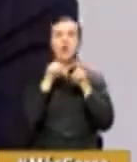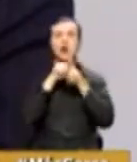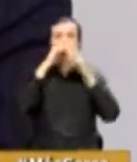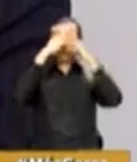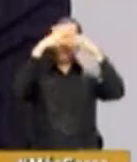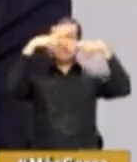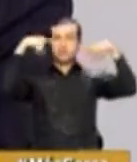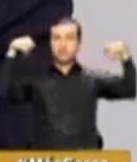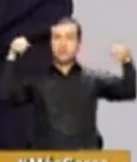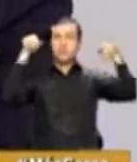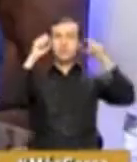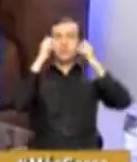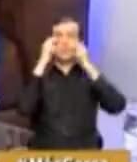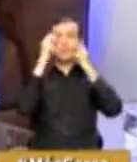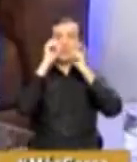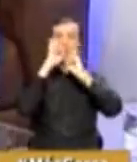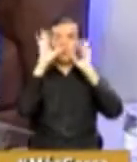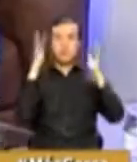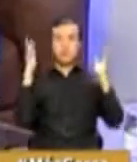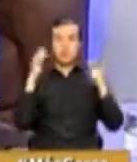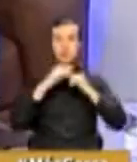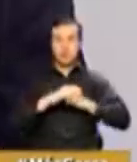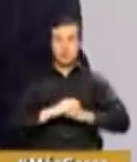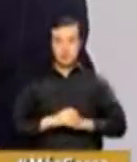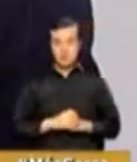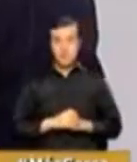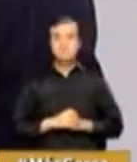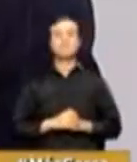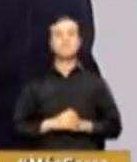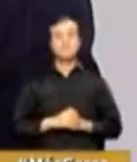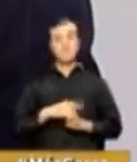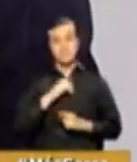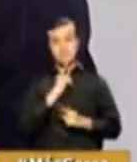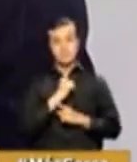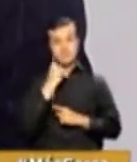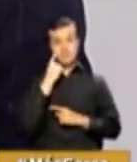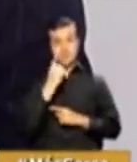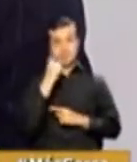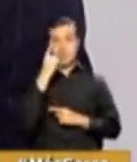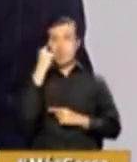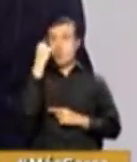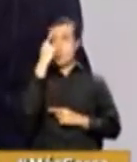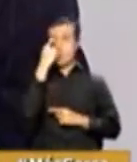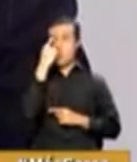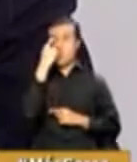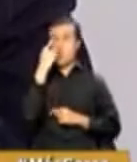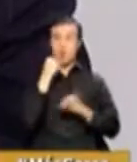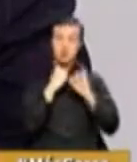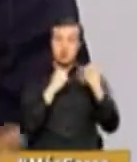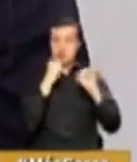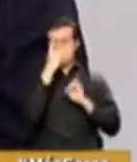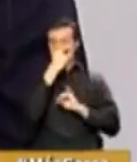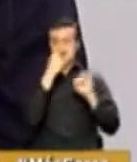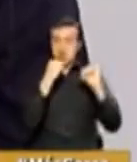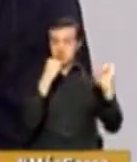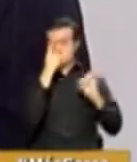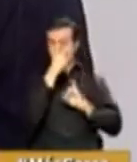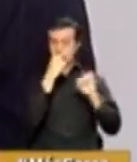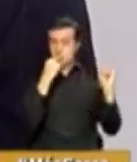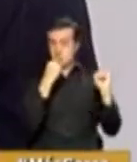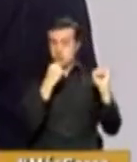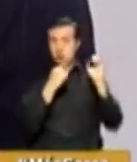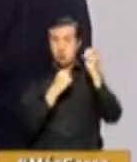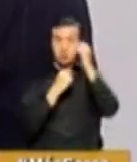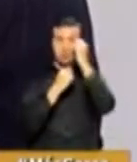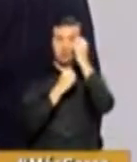cortina delante. Y no se ve. Y no se ve. Es justamente como yo en el ojo izquierdo es el que se me forma